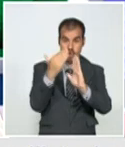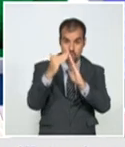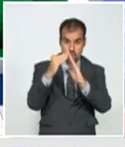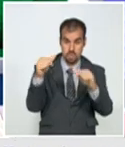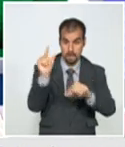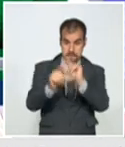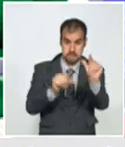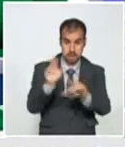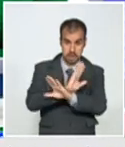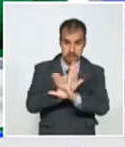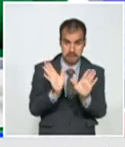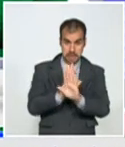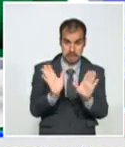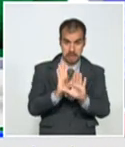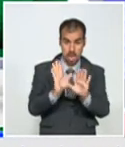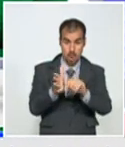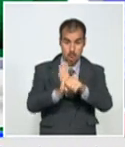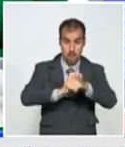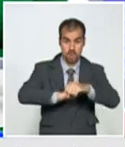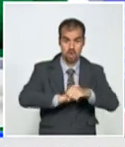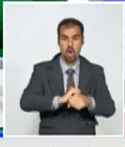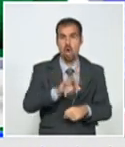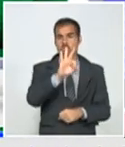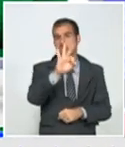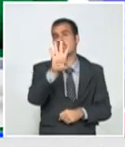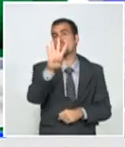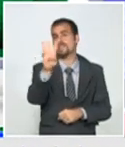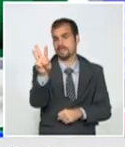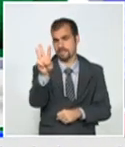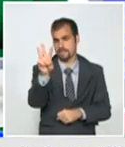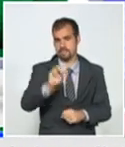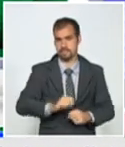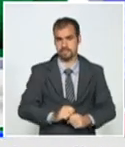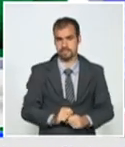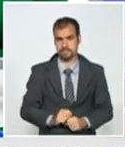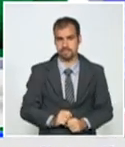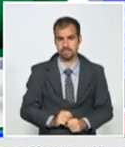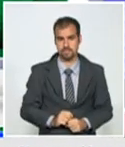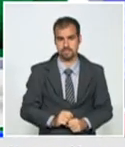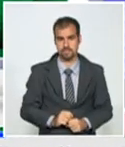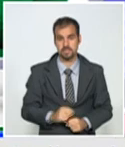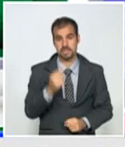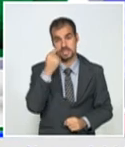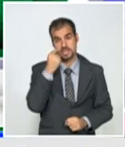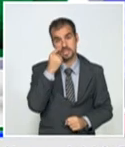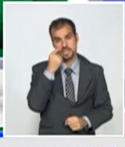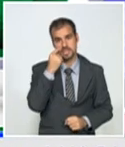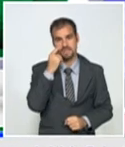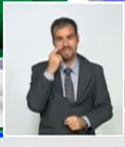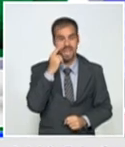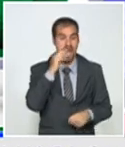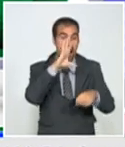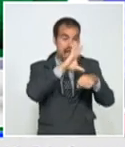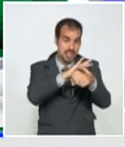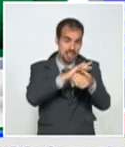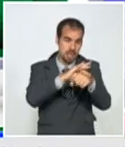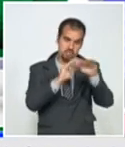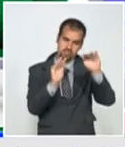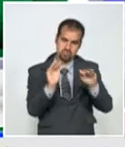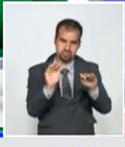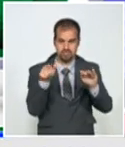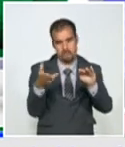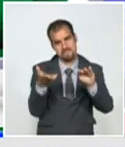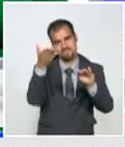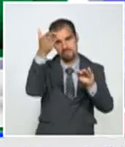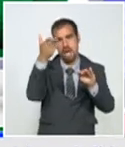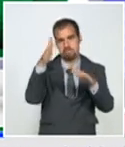ayer 843 altas, que significan 11 más que los diagnosticados. Eso es lo que nos